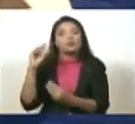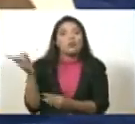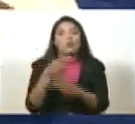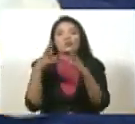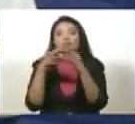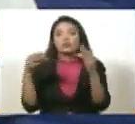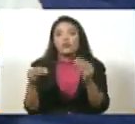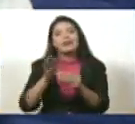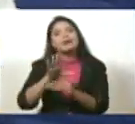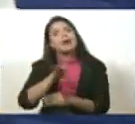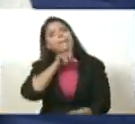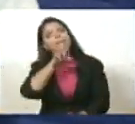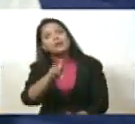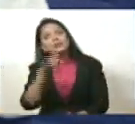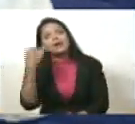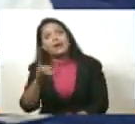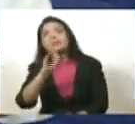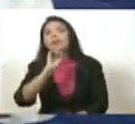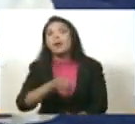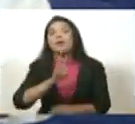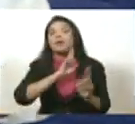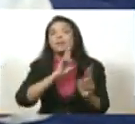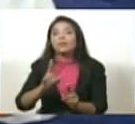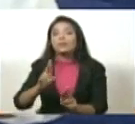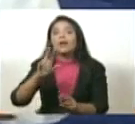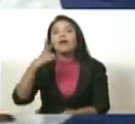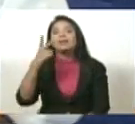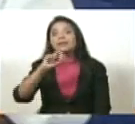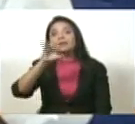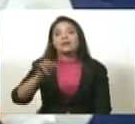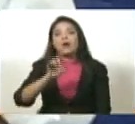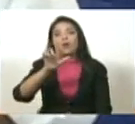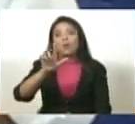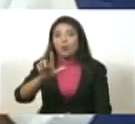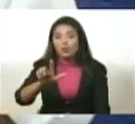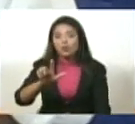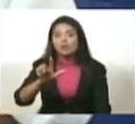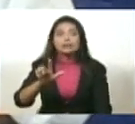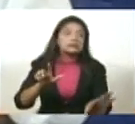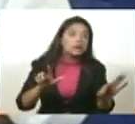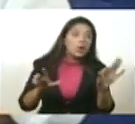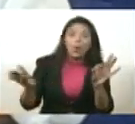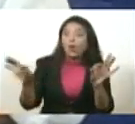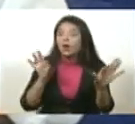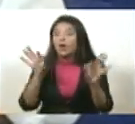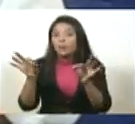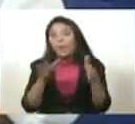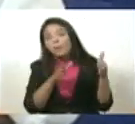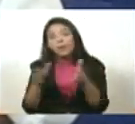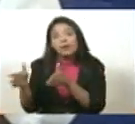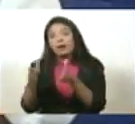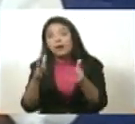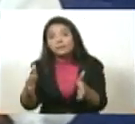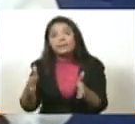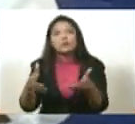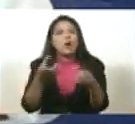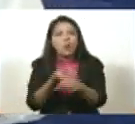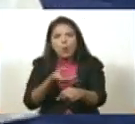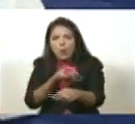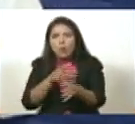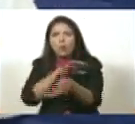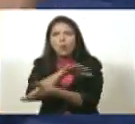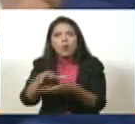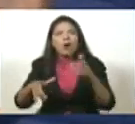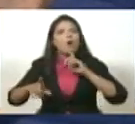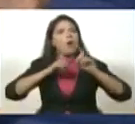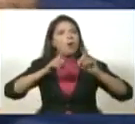esa es la pregunta que tenemos que responder el 30 de julio. Si escogemos, si seguimos por el camino de la guarimba, de la violencia, del